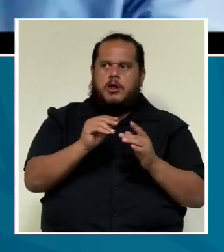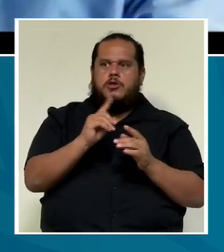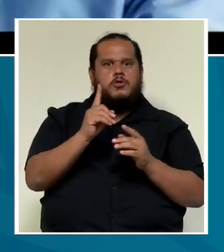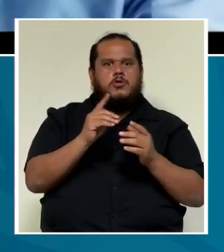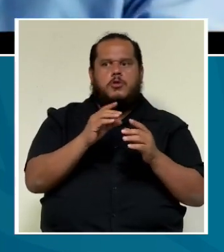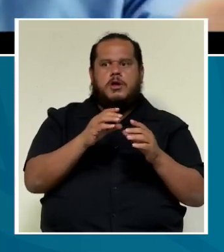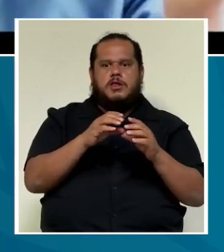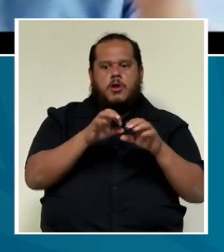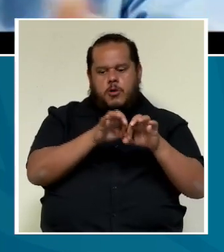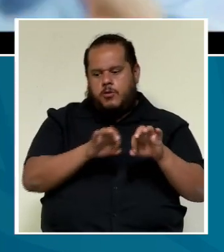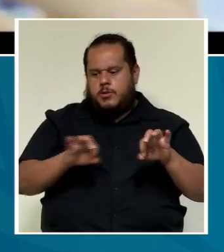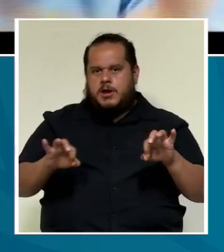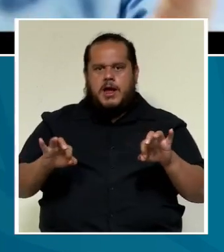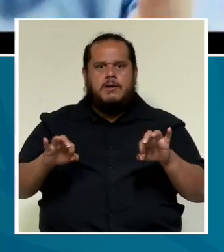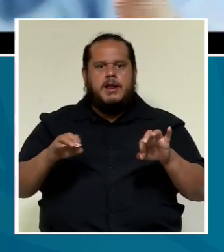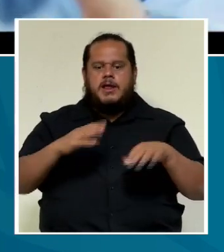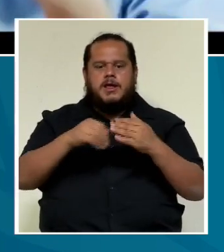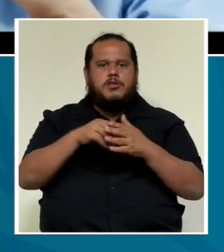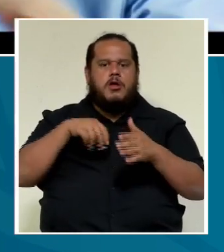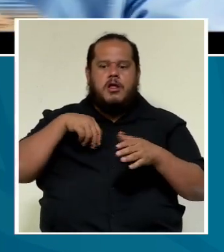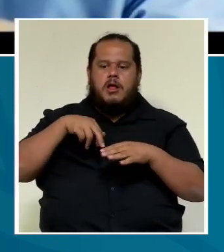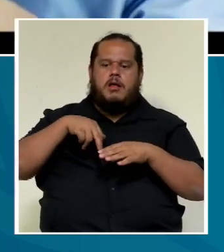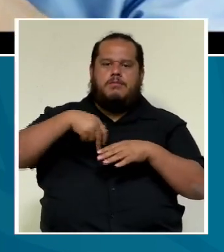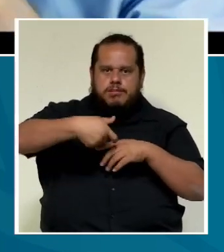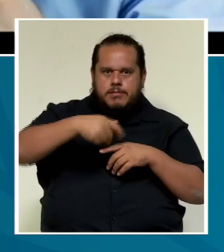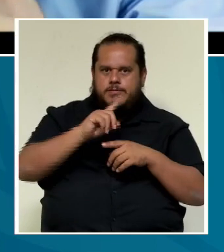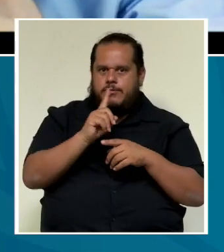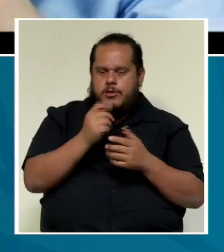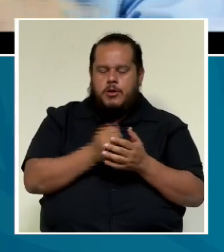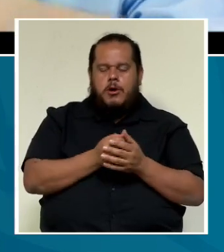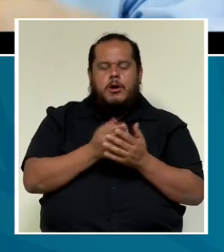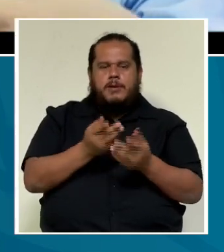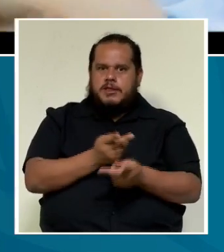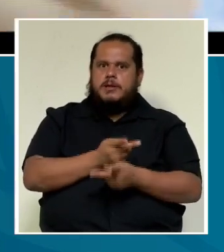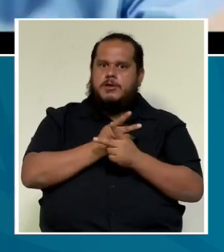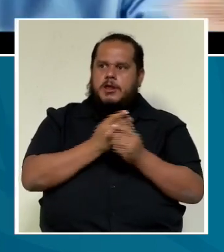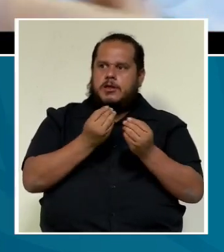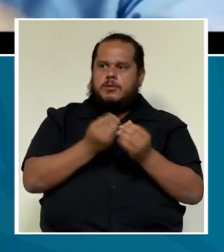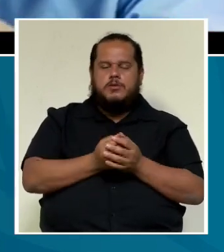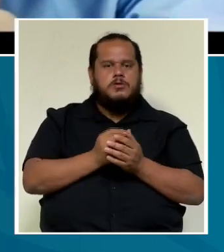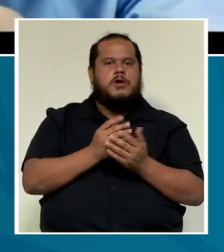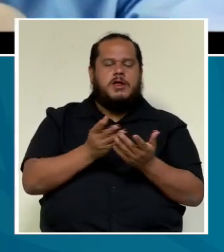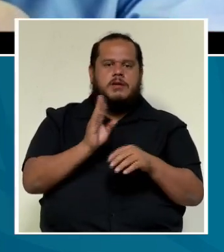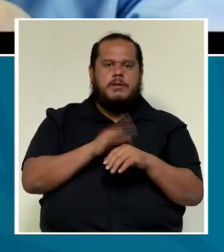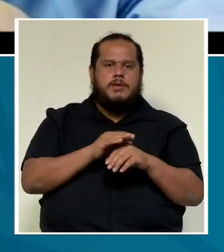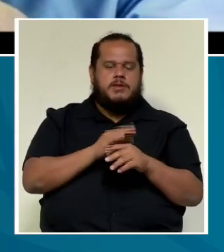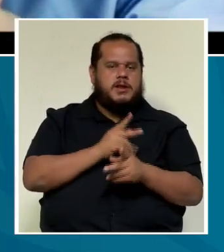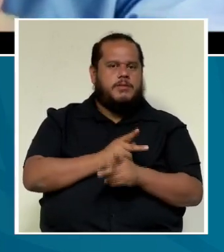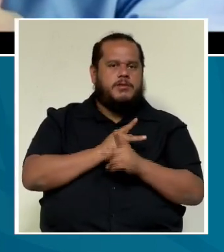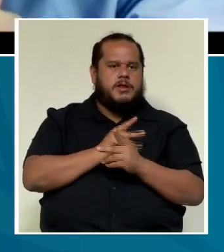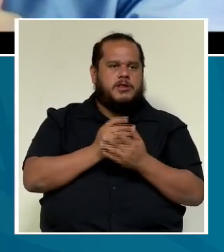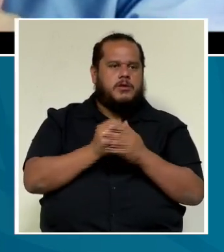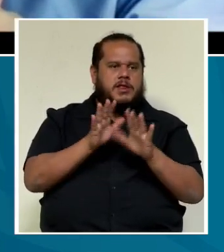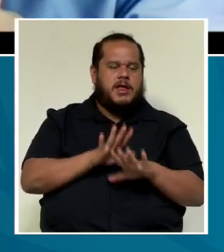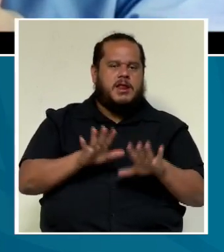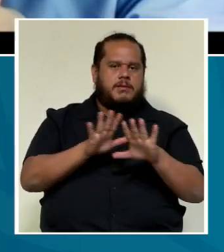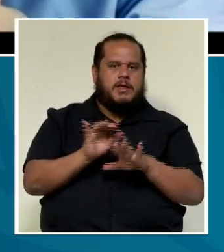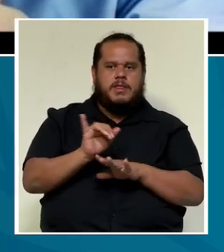estar expuesto y que por sus particularidades pues va a estar muy, muy protegido, y también pues va a permitir la protección del medio